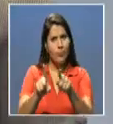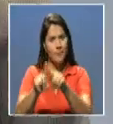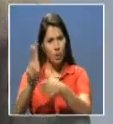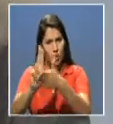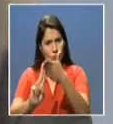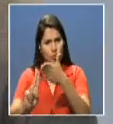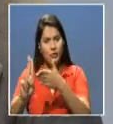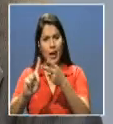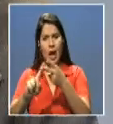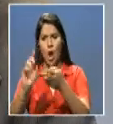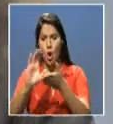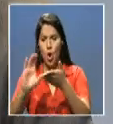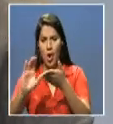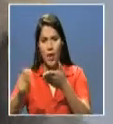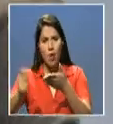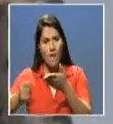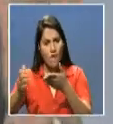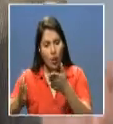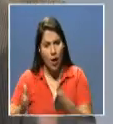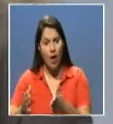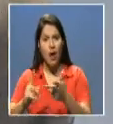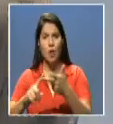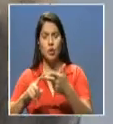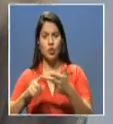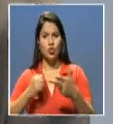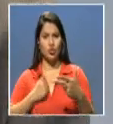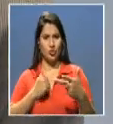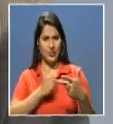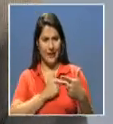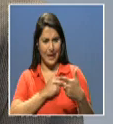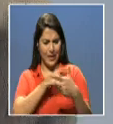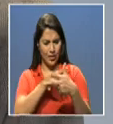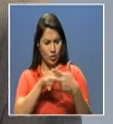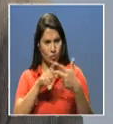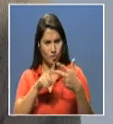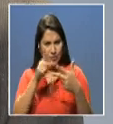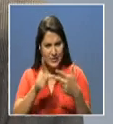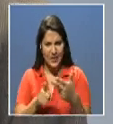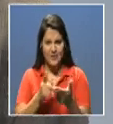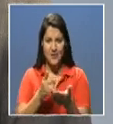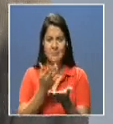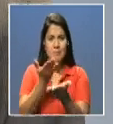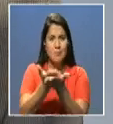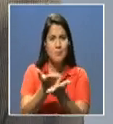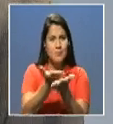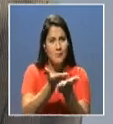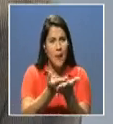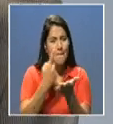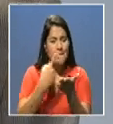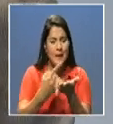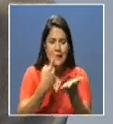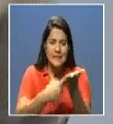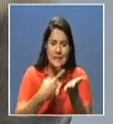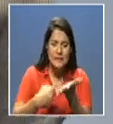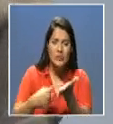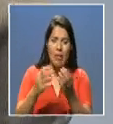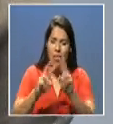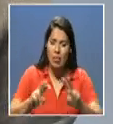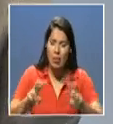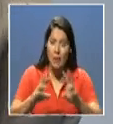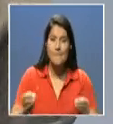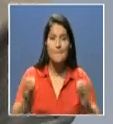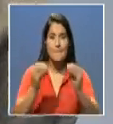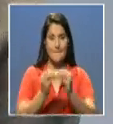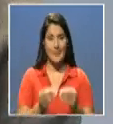los sindicatos, una discusión mucho más amplia para enriquecer el tema y no darle a la Corte, que en mucho es